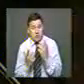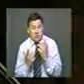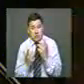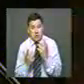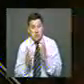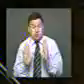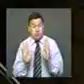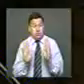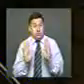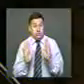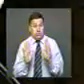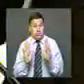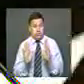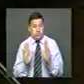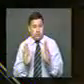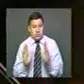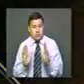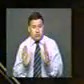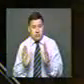asociada a todos los